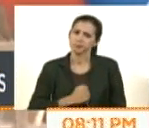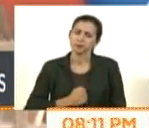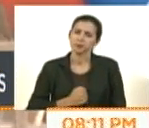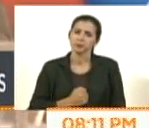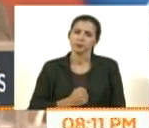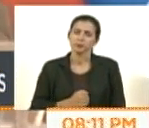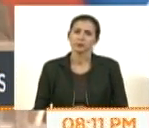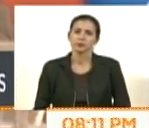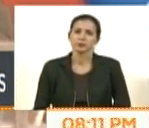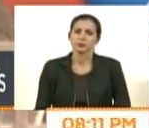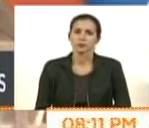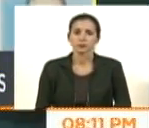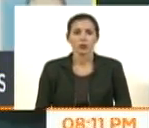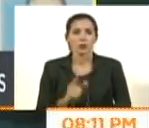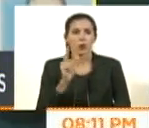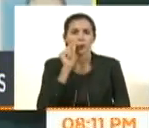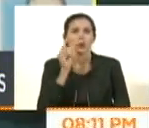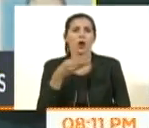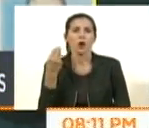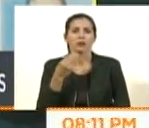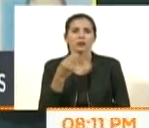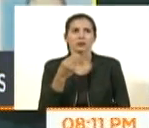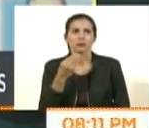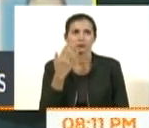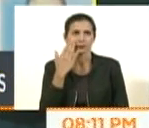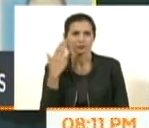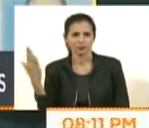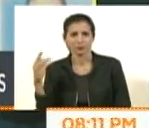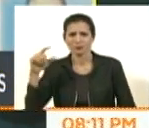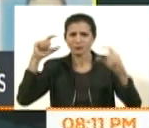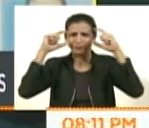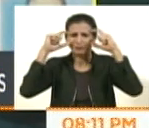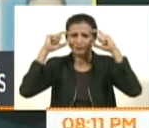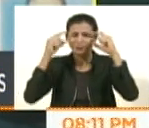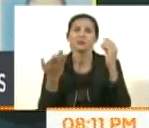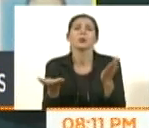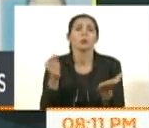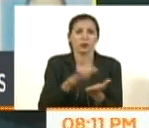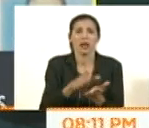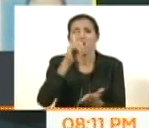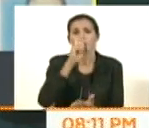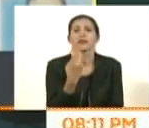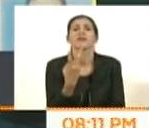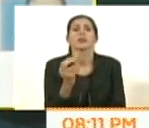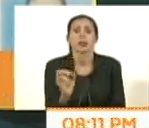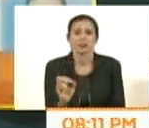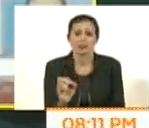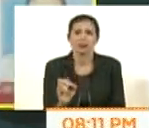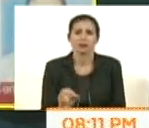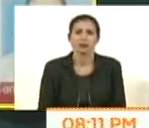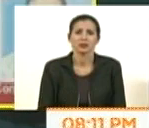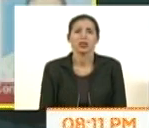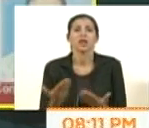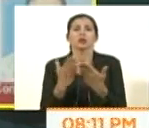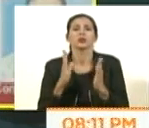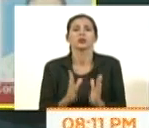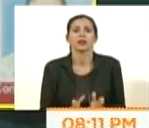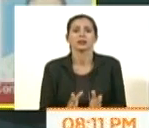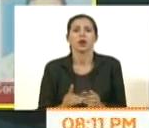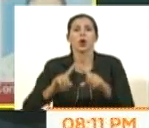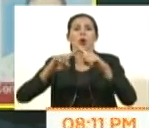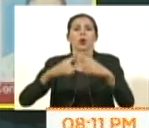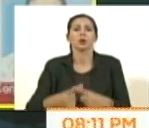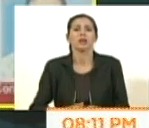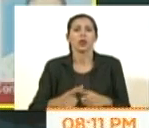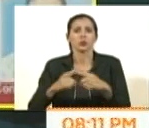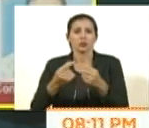fallece el joven Luis Enrique Vera Zulbarán, de 20 años de edad, estudiante de Contaduría